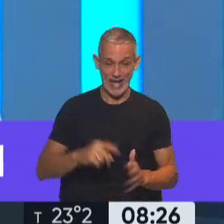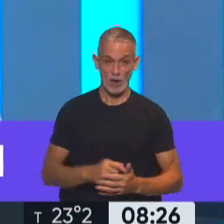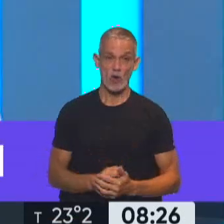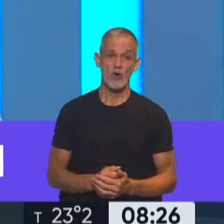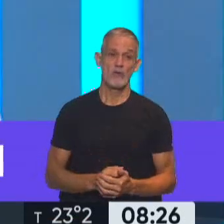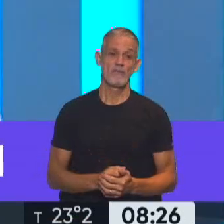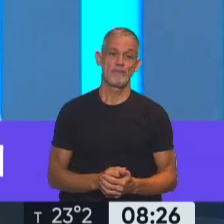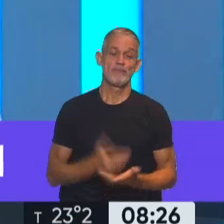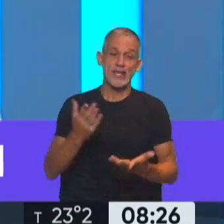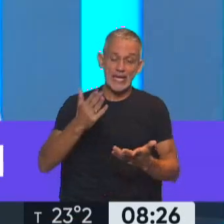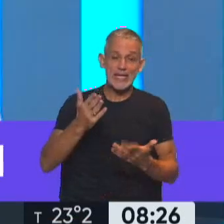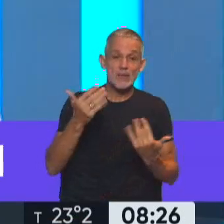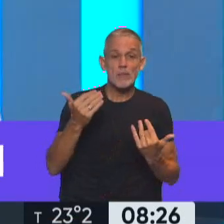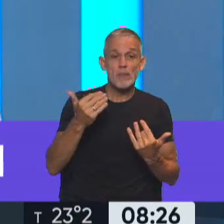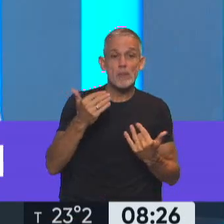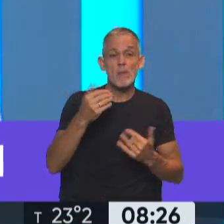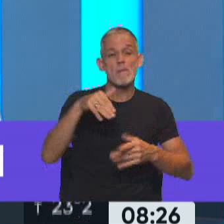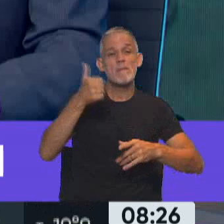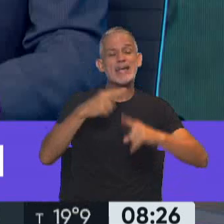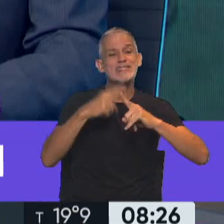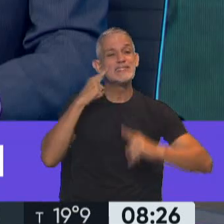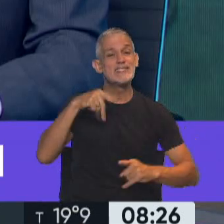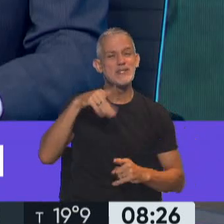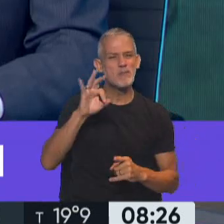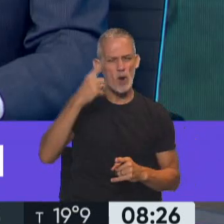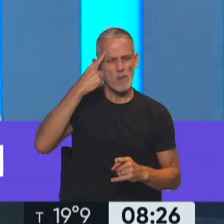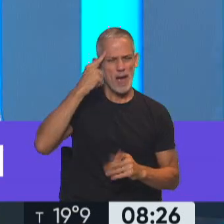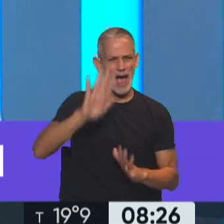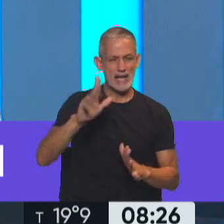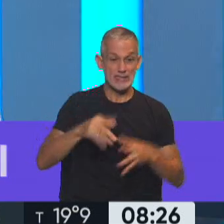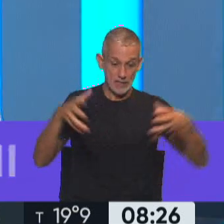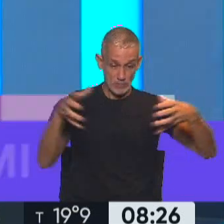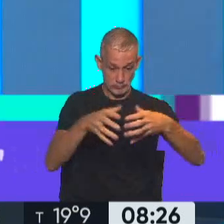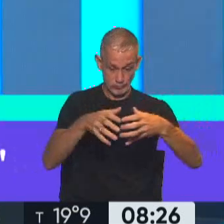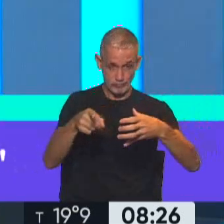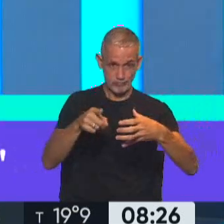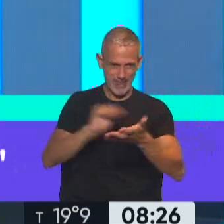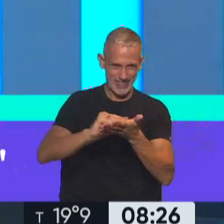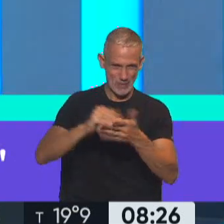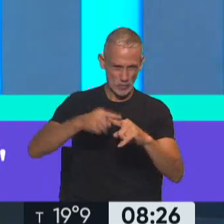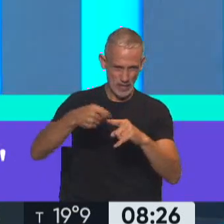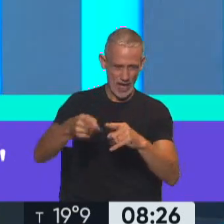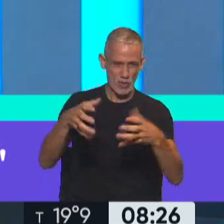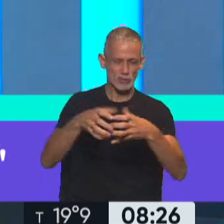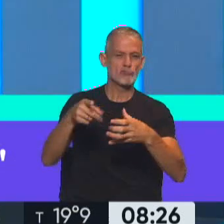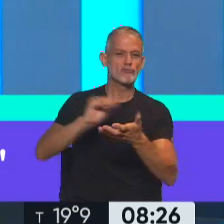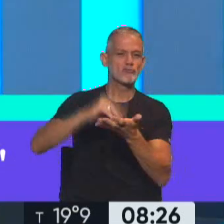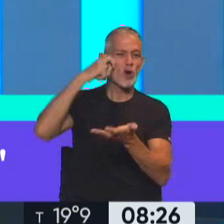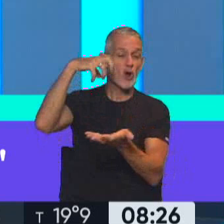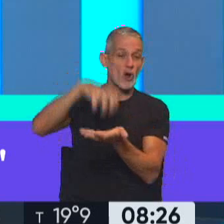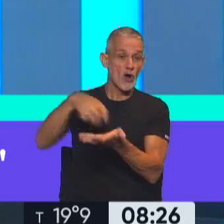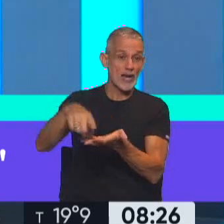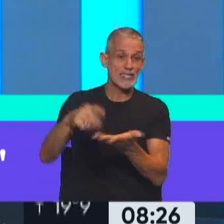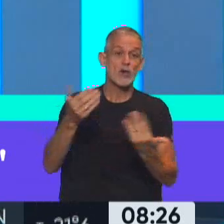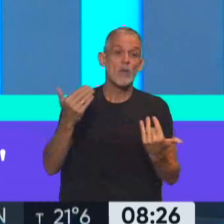planteando la posición de Máximo. Creo que el bloque, con la posibilidad